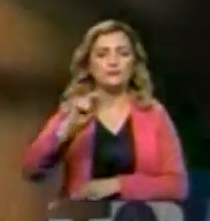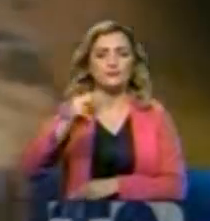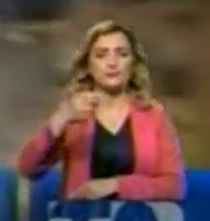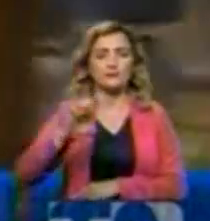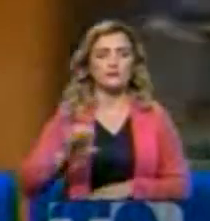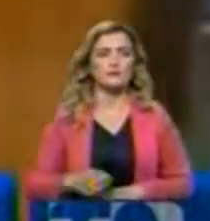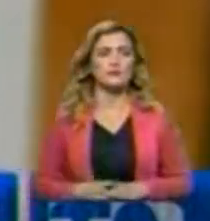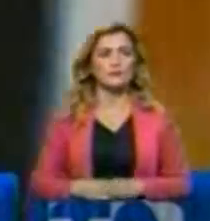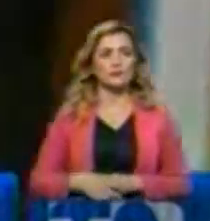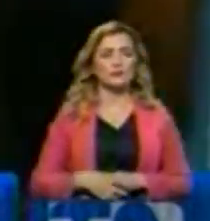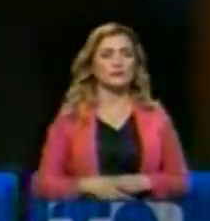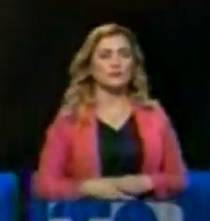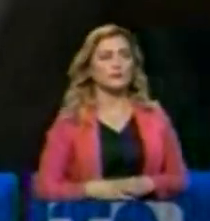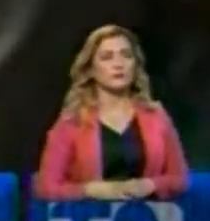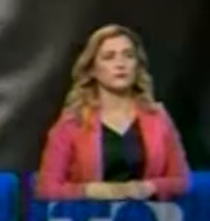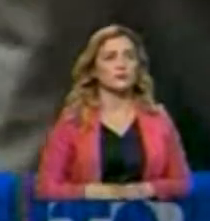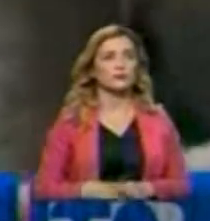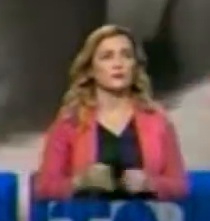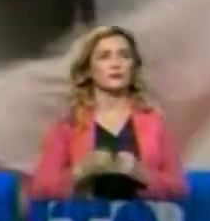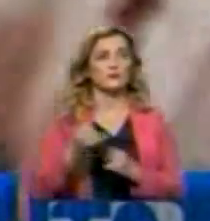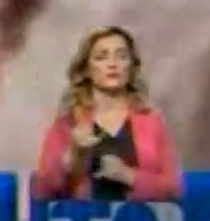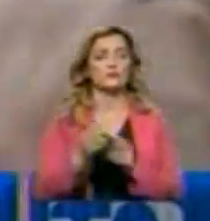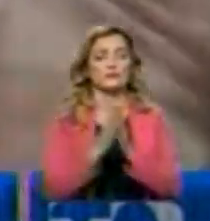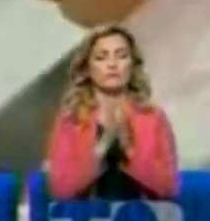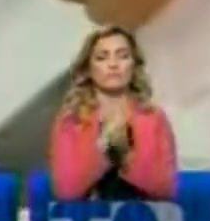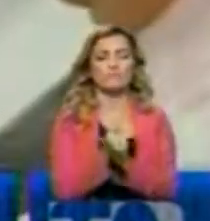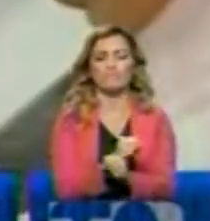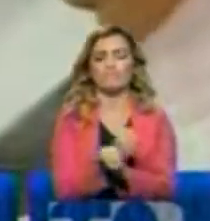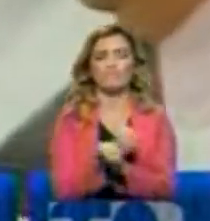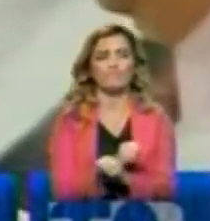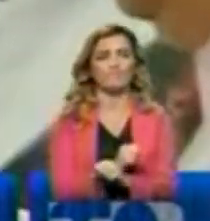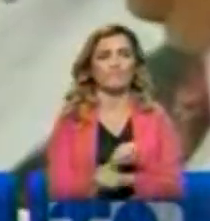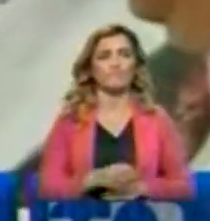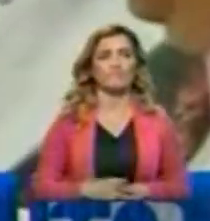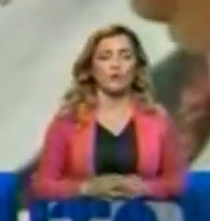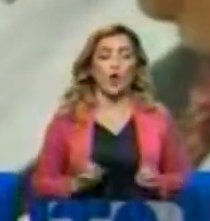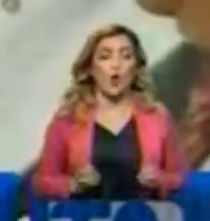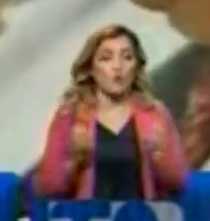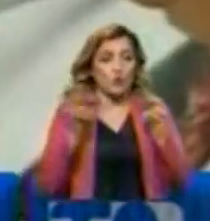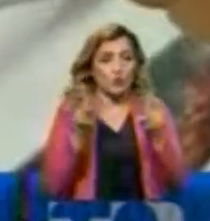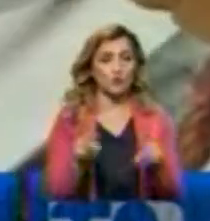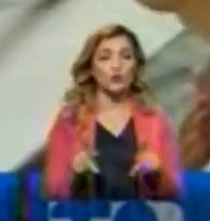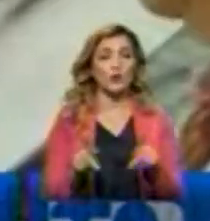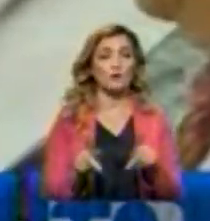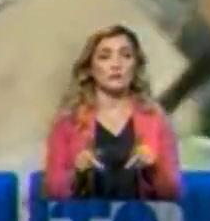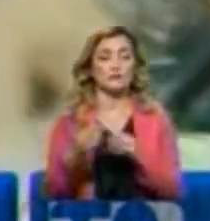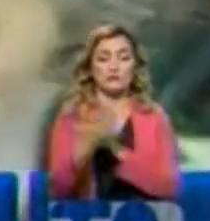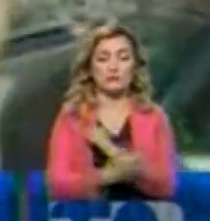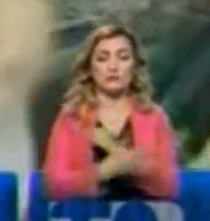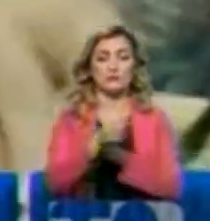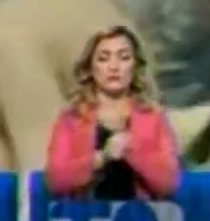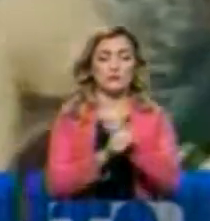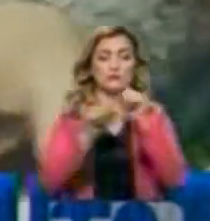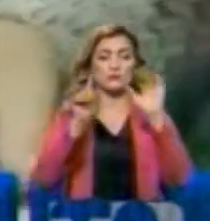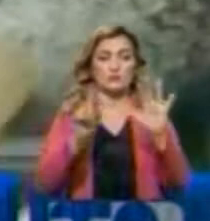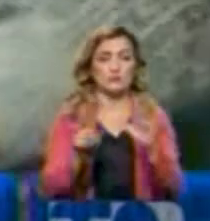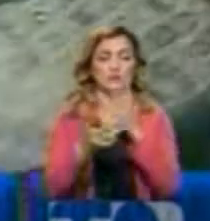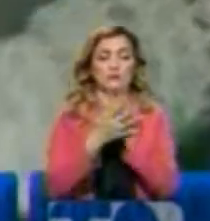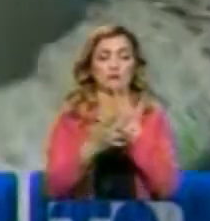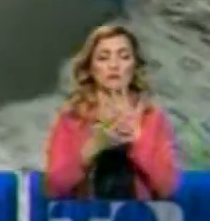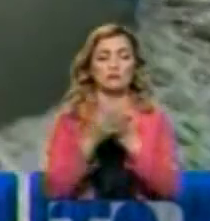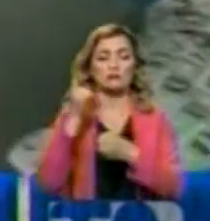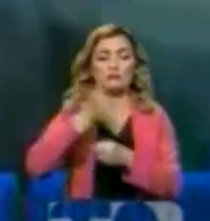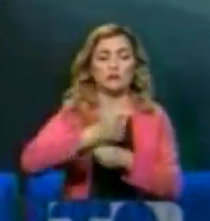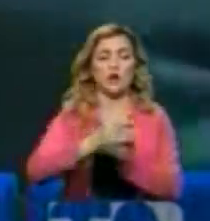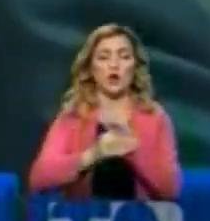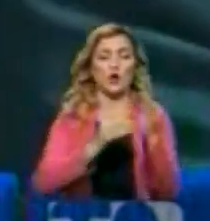Se trata del último recurso del ex vicepresidente Jorge Glass, la última oportunidad de revertir la sentencia de 6 años de prisión que se interpuso en